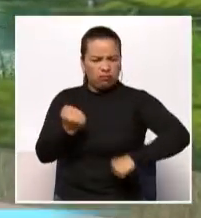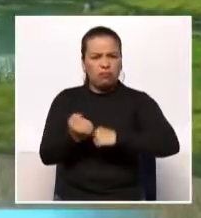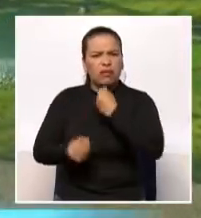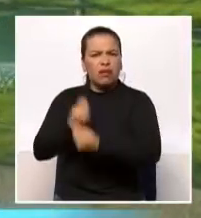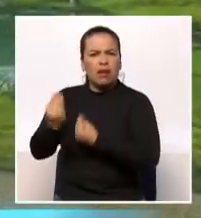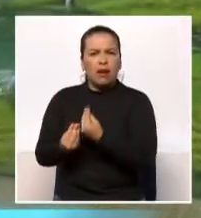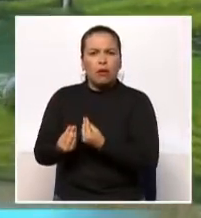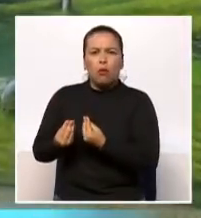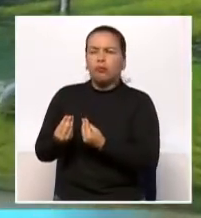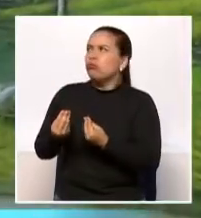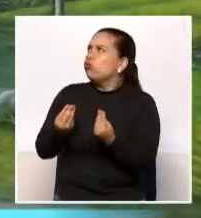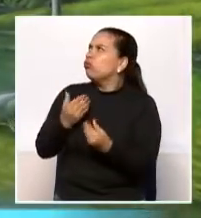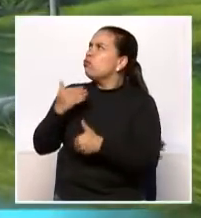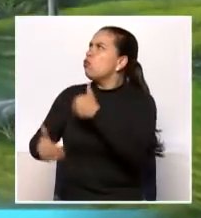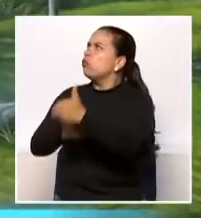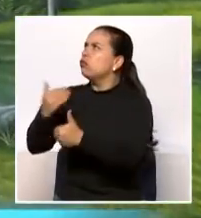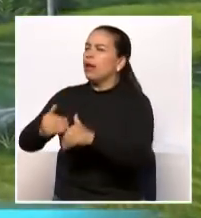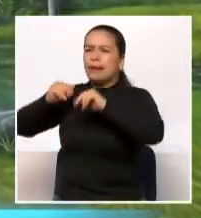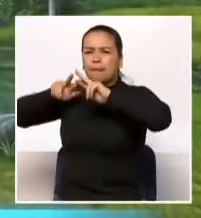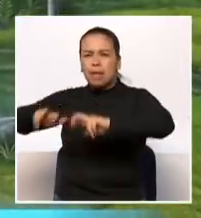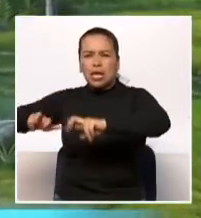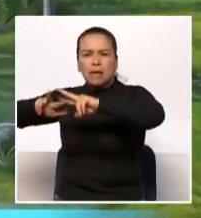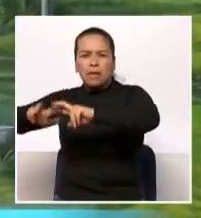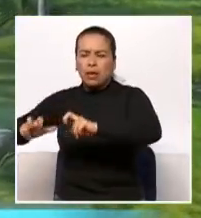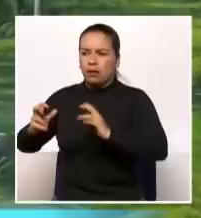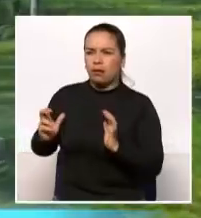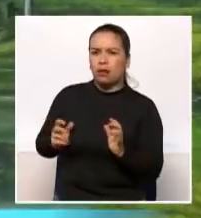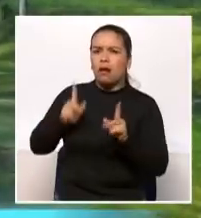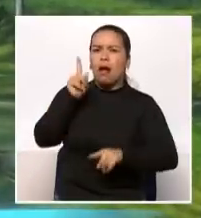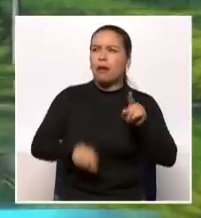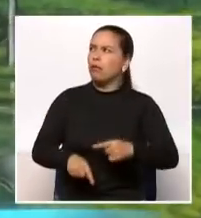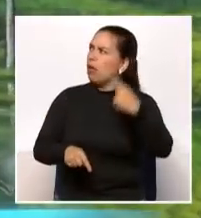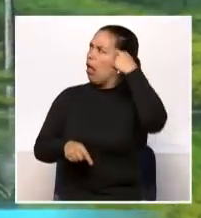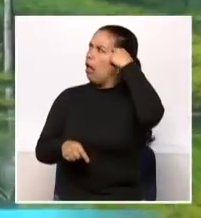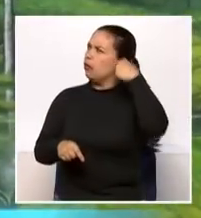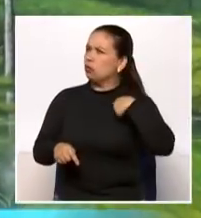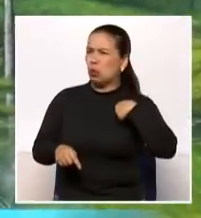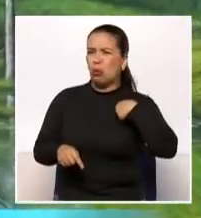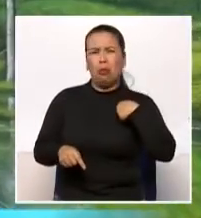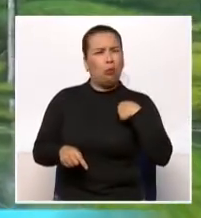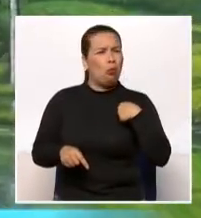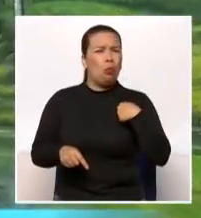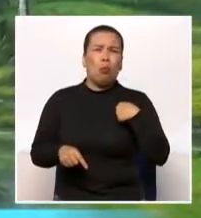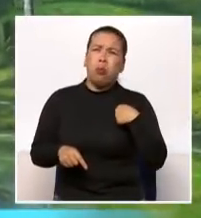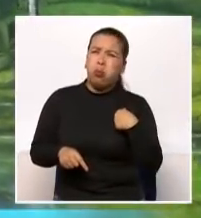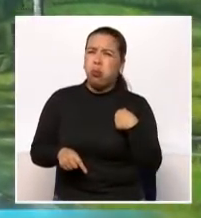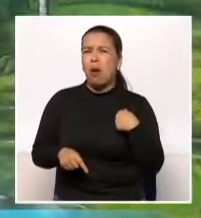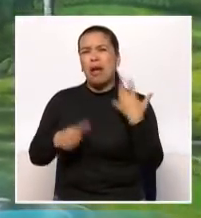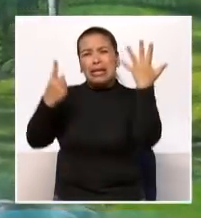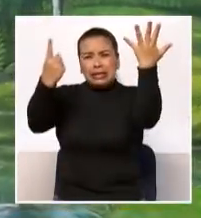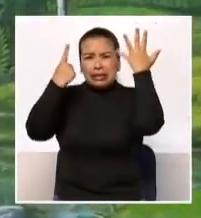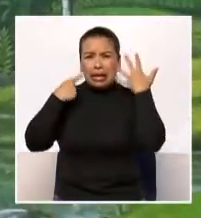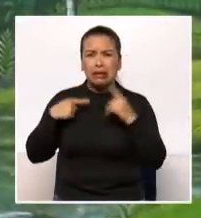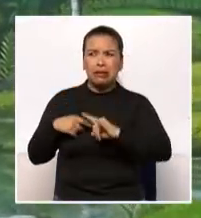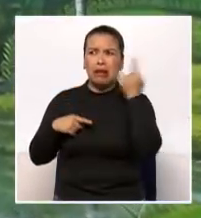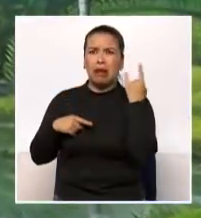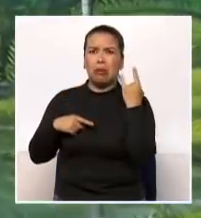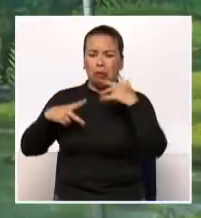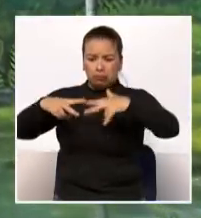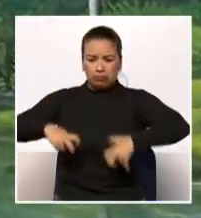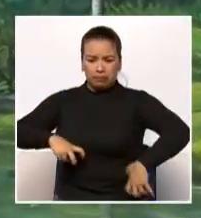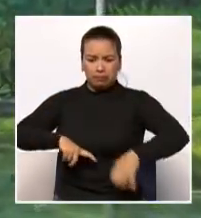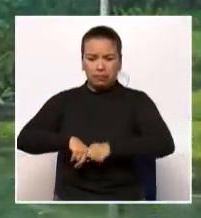de estudio. Y la gente dice, no, pero ¿qué tal uno dice para un programa de estos y que le encuentren algo bien raro?